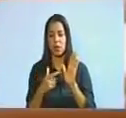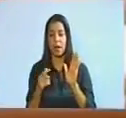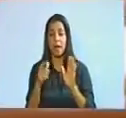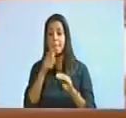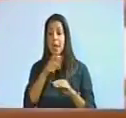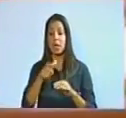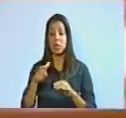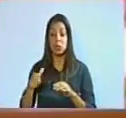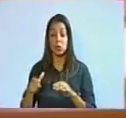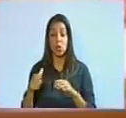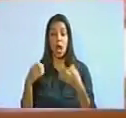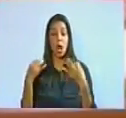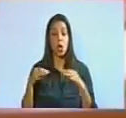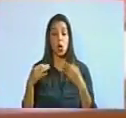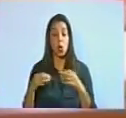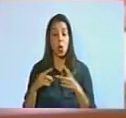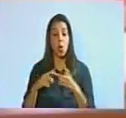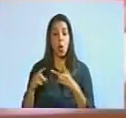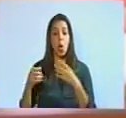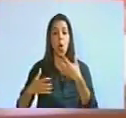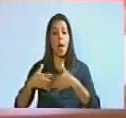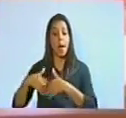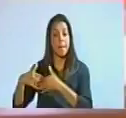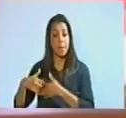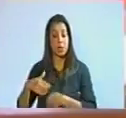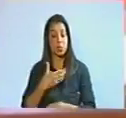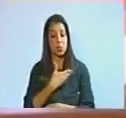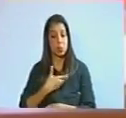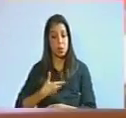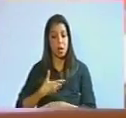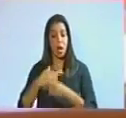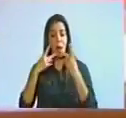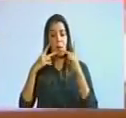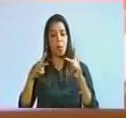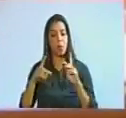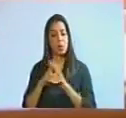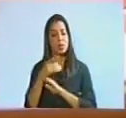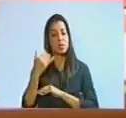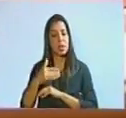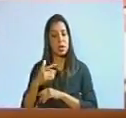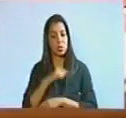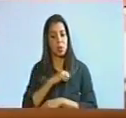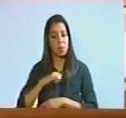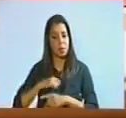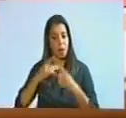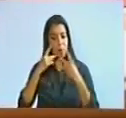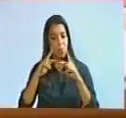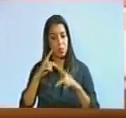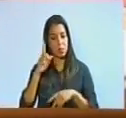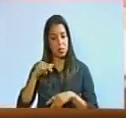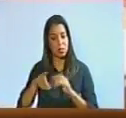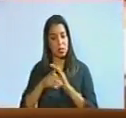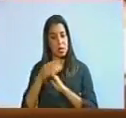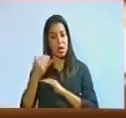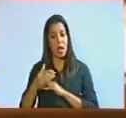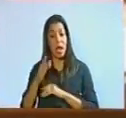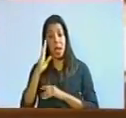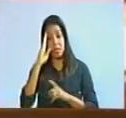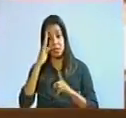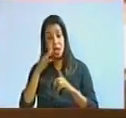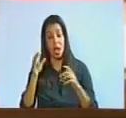personas naturales y jurídicas de derecho público y privado que directa o